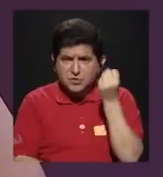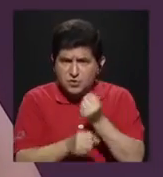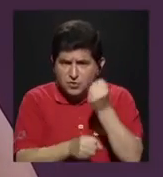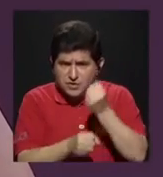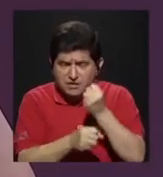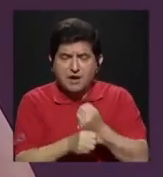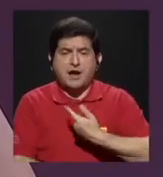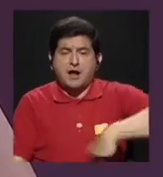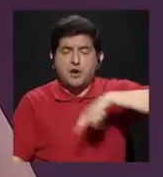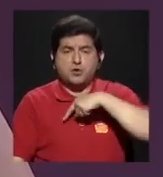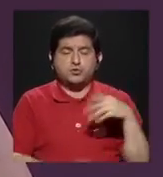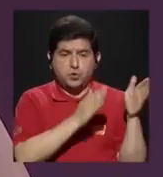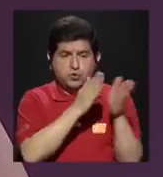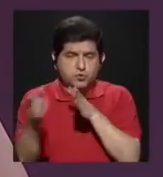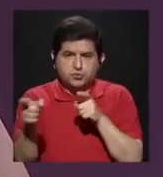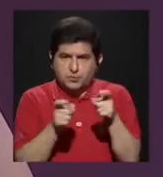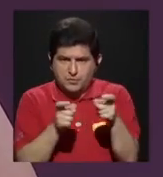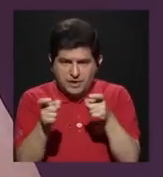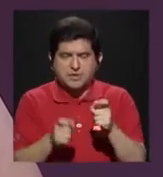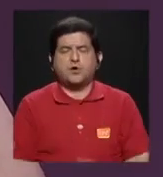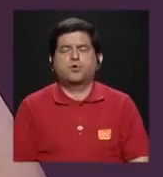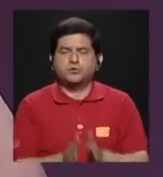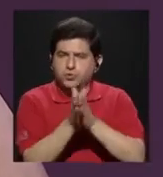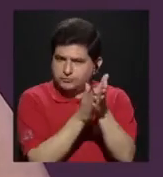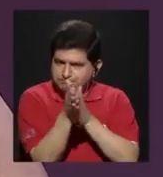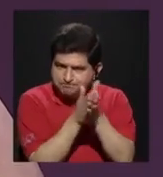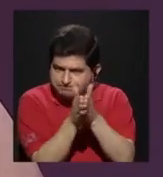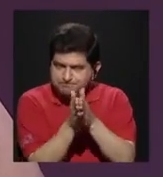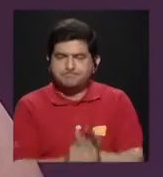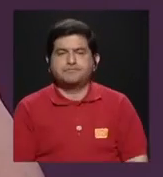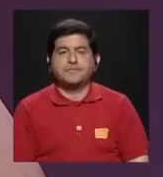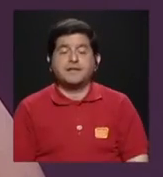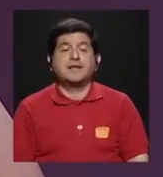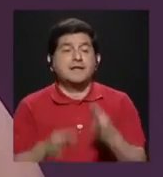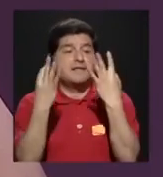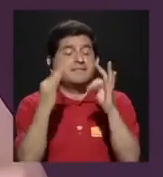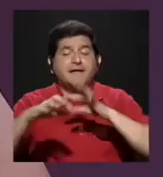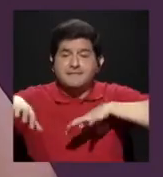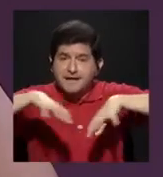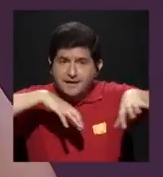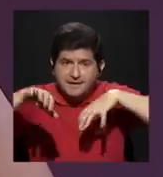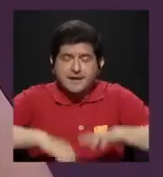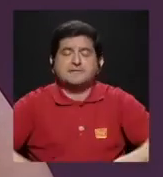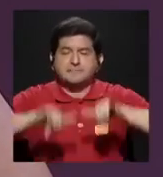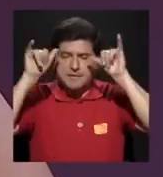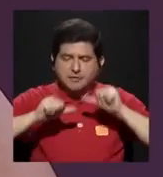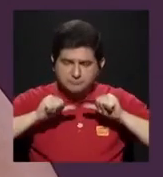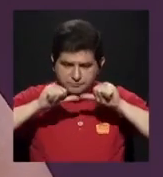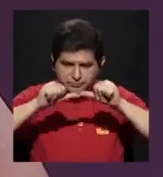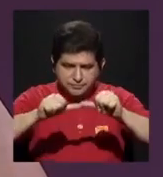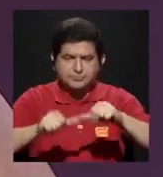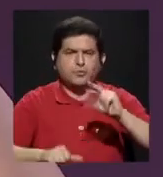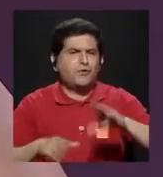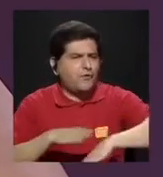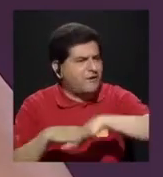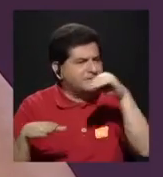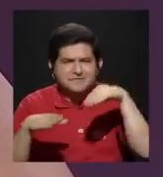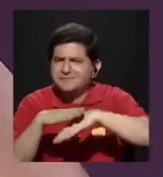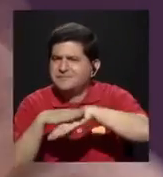eso estamos haciendo el plan de aprovechamiento, ¿verdad? Para que lograr que la actividad sea sostenible, ¿verdad? No extraer